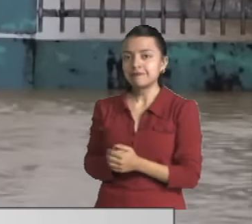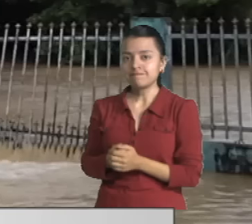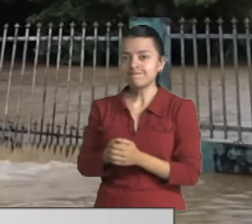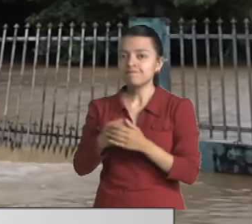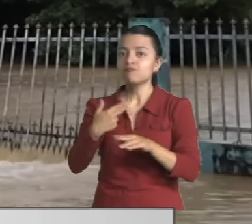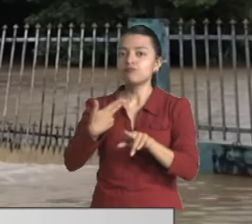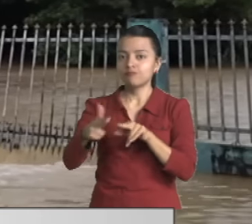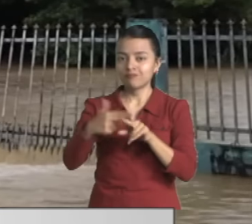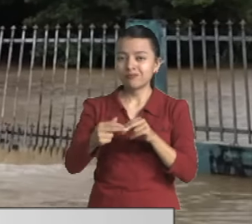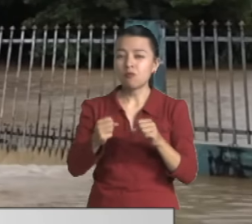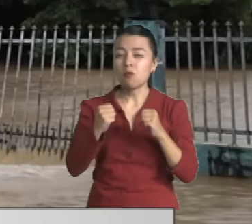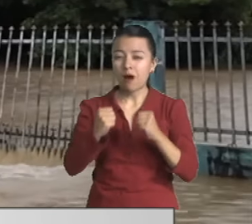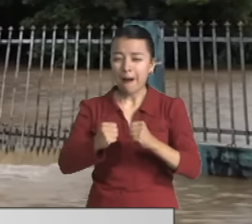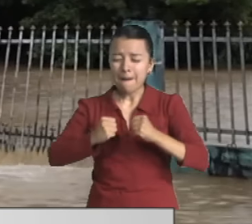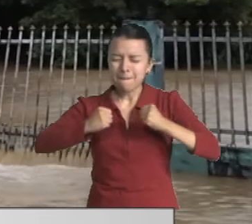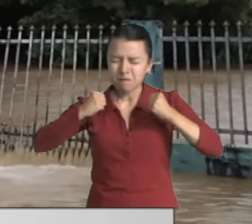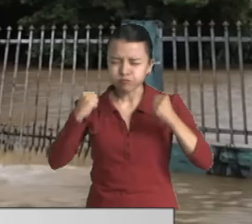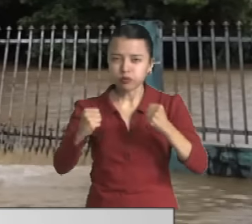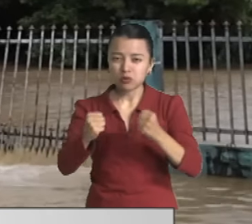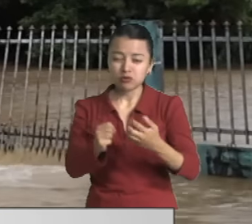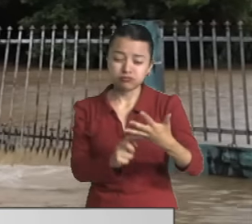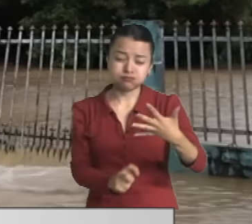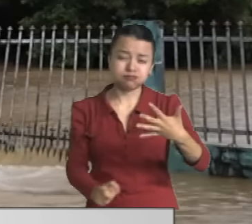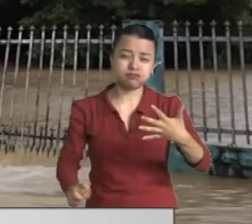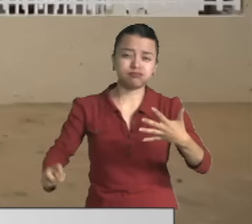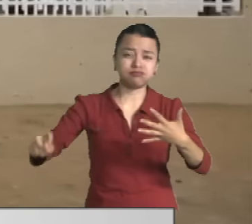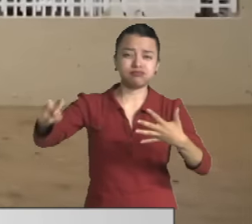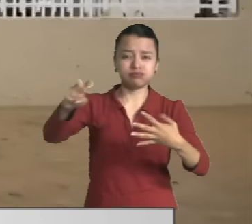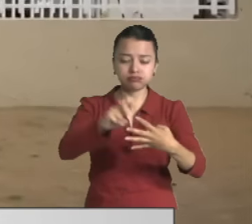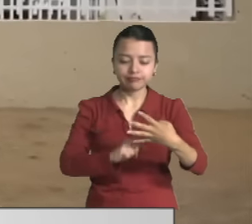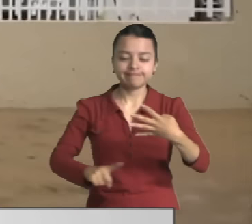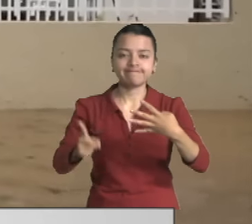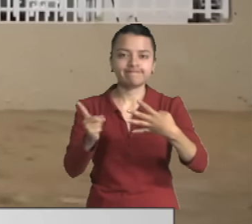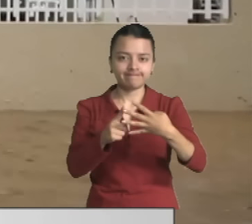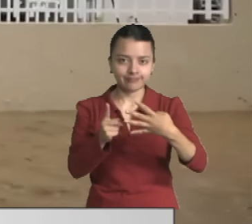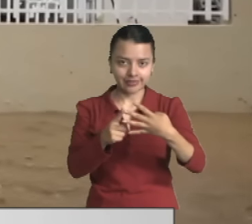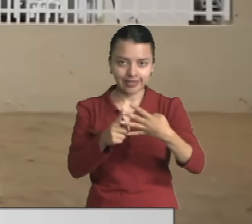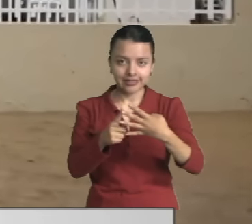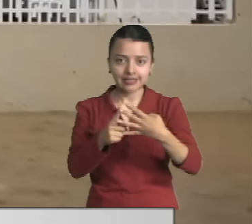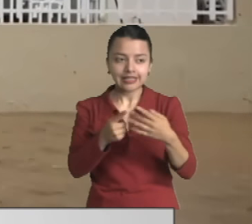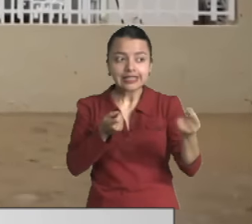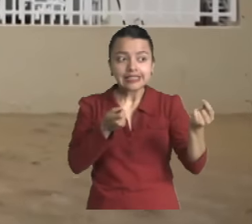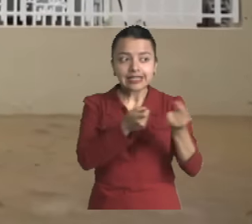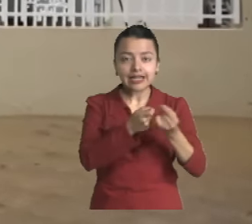fortalecerse y convertirse en un gran huracán de categoría 3 en camino a Bermudas.